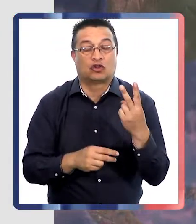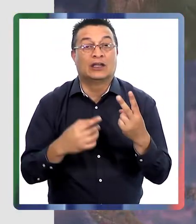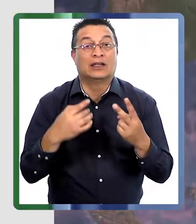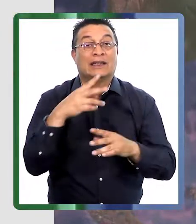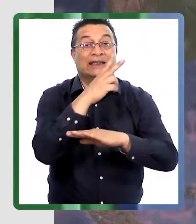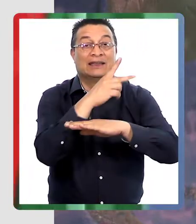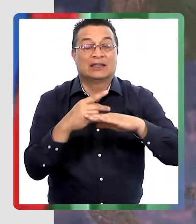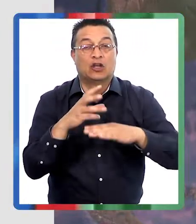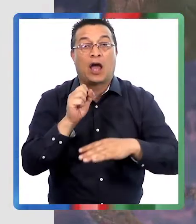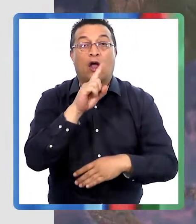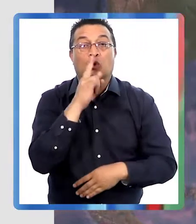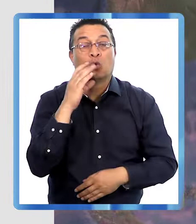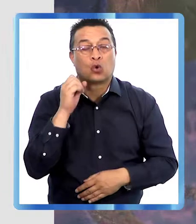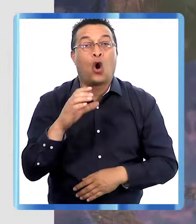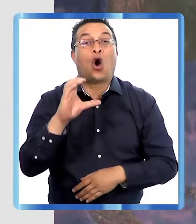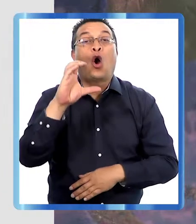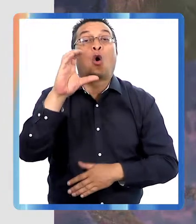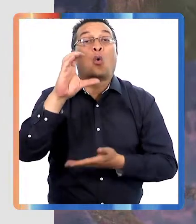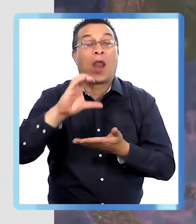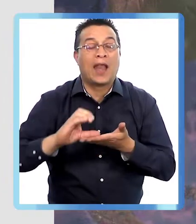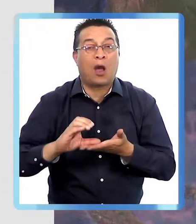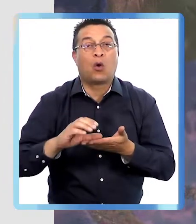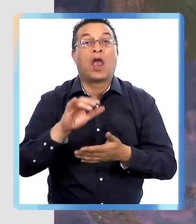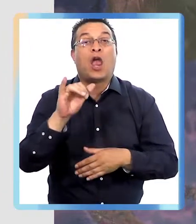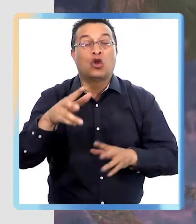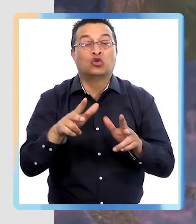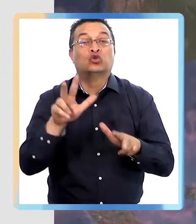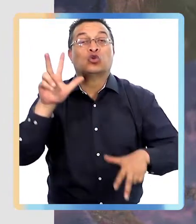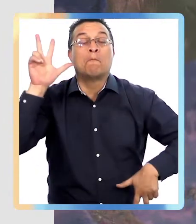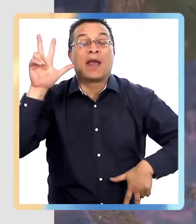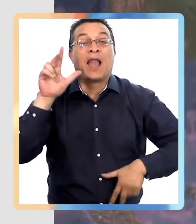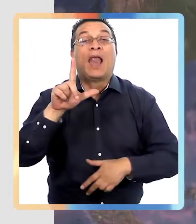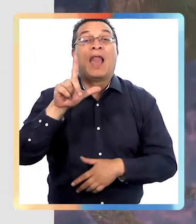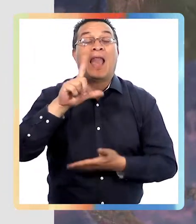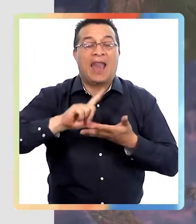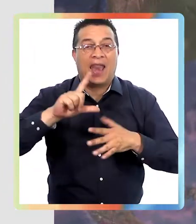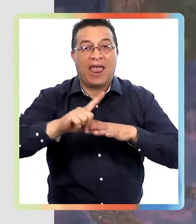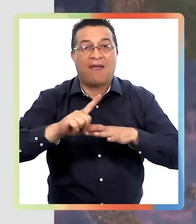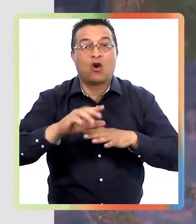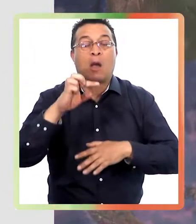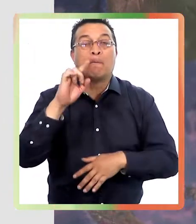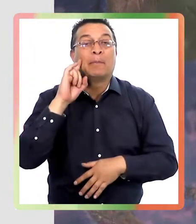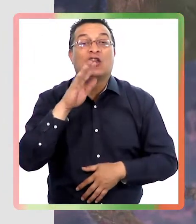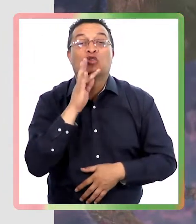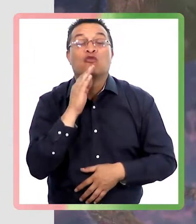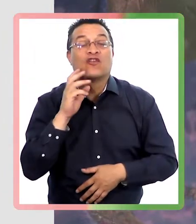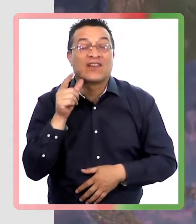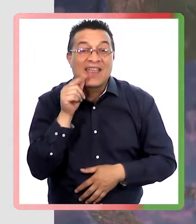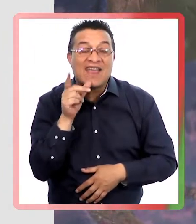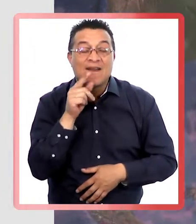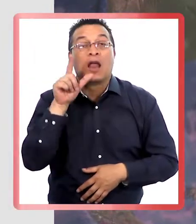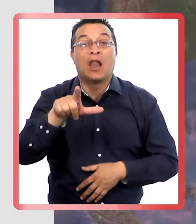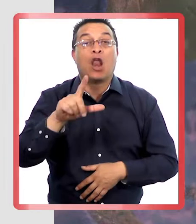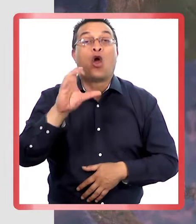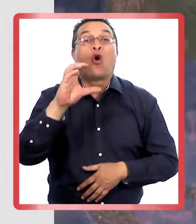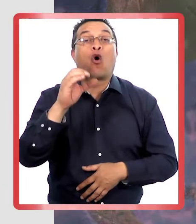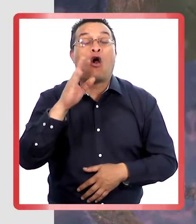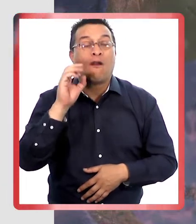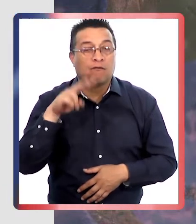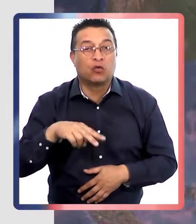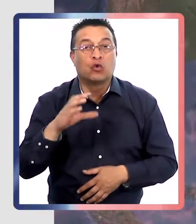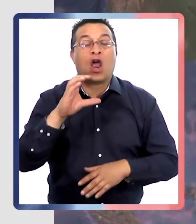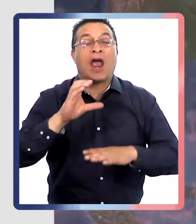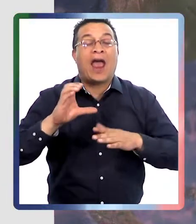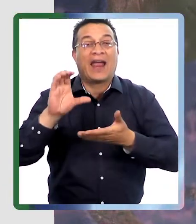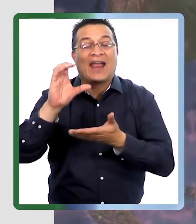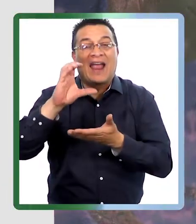Quintero, Antuco, Curanilahue, Yumbel, Lebu, Pitrufquén, Nueva Imperial, Vilcún, Futrono,